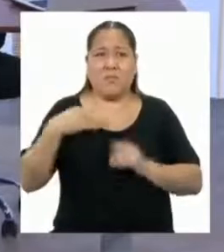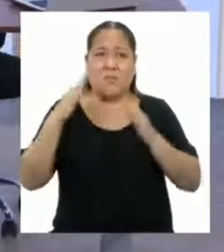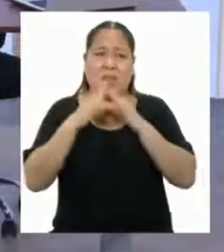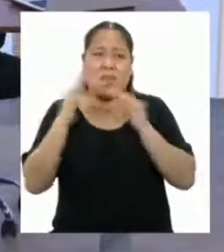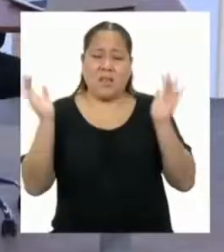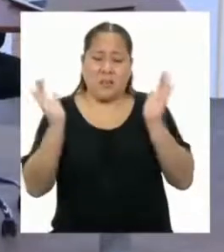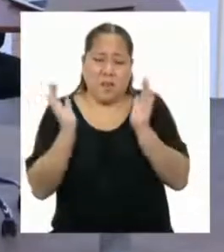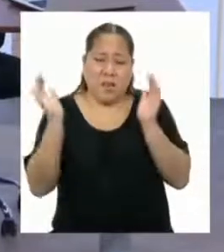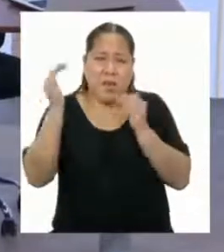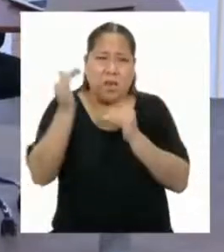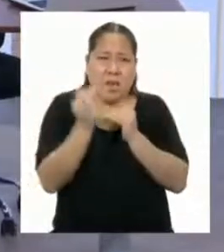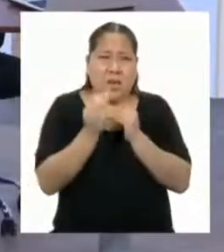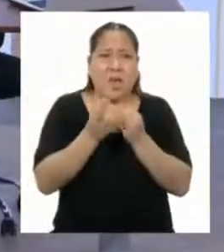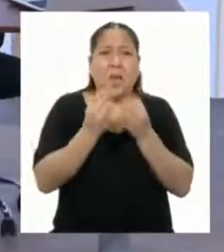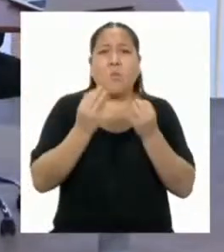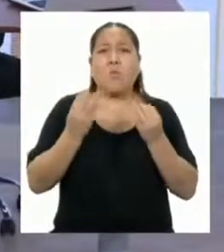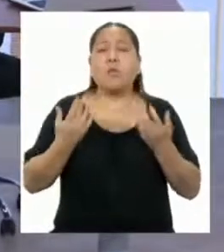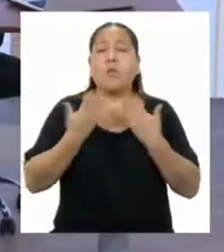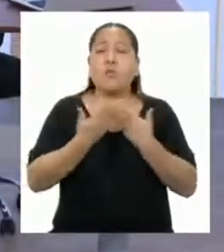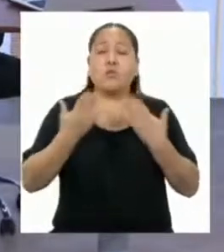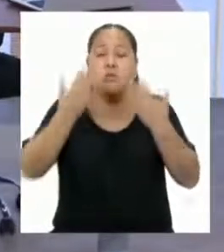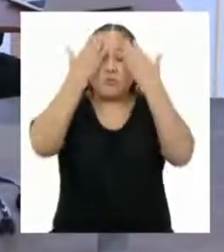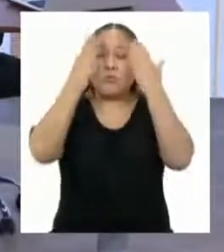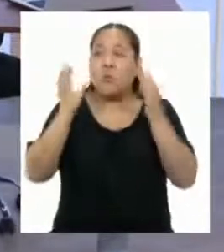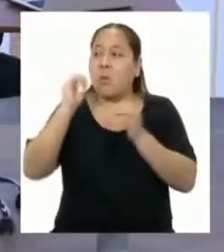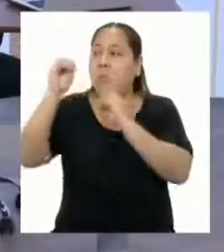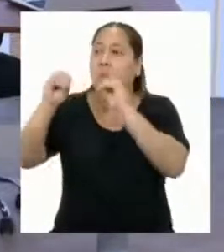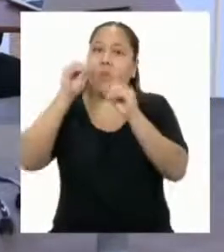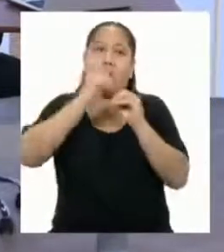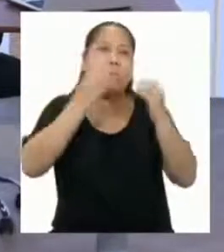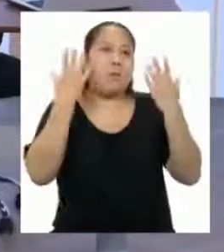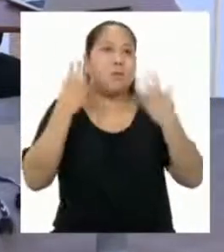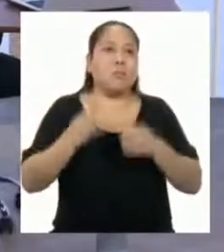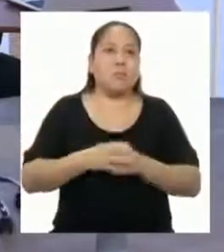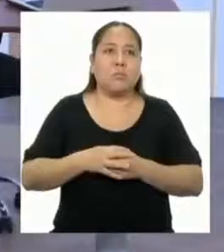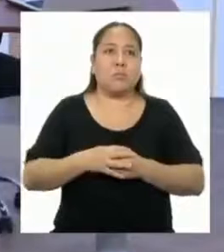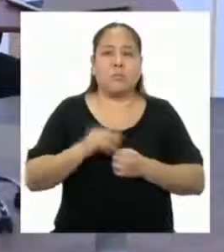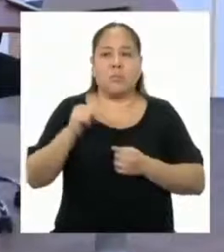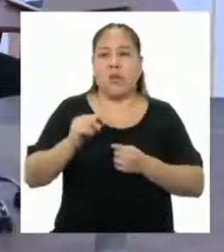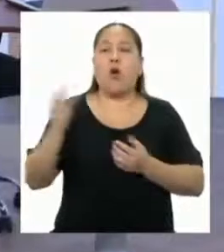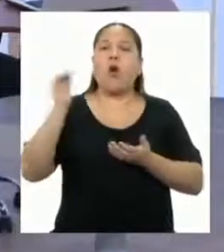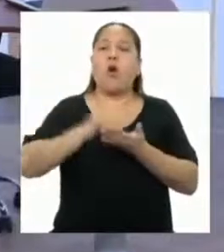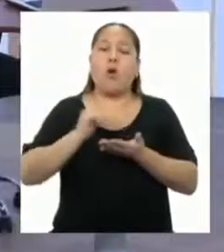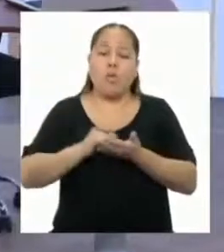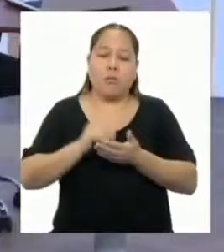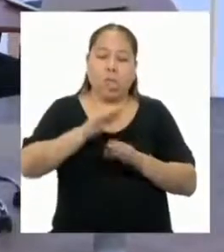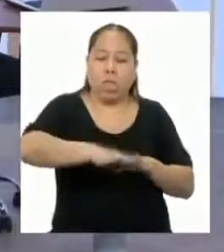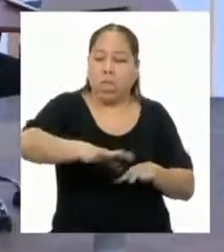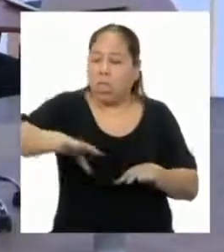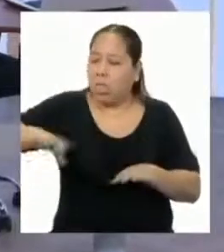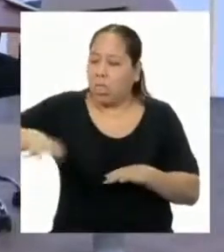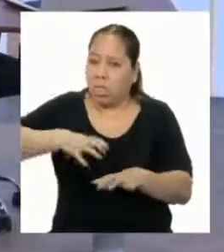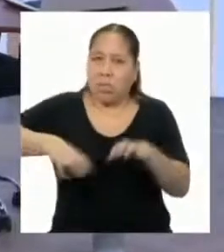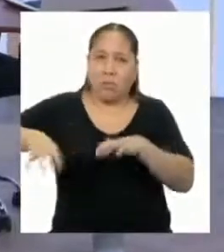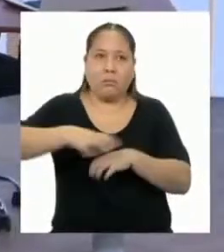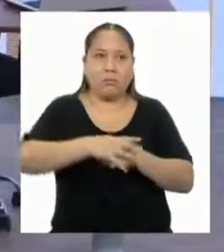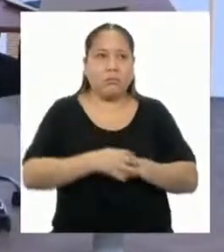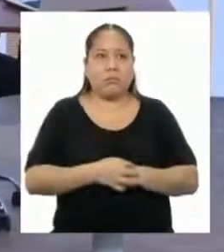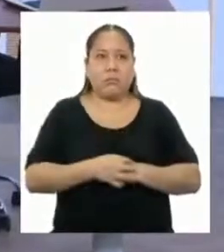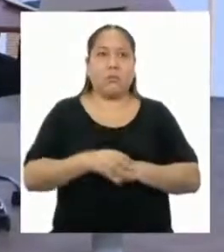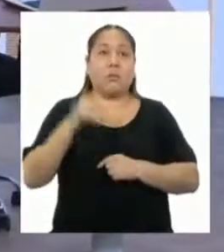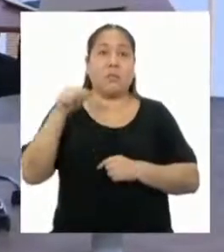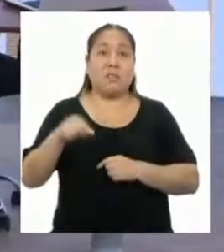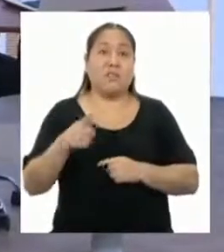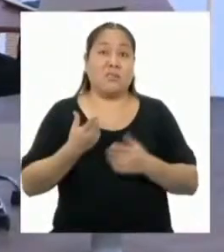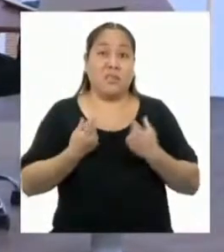toda pequeña, entonces hay muchas cosas que no sé dónde poner y al final terminan en el piso, todas desordenadas por ahí. Y en